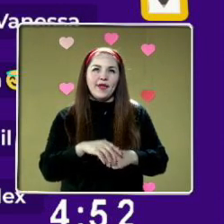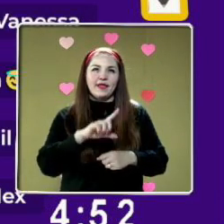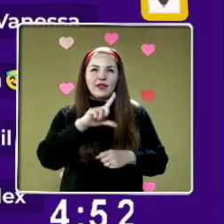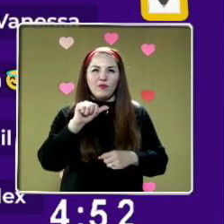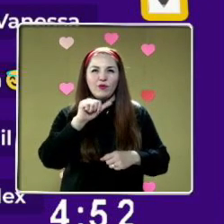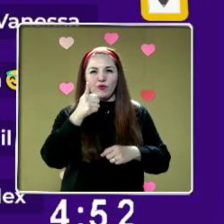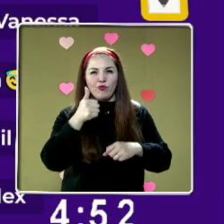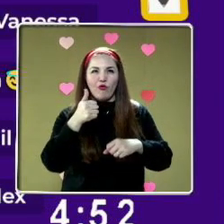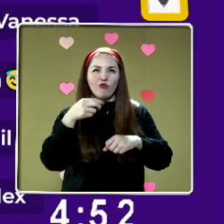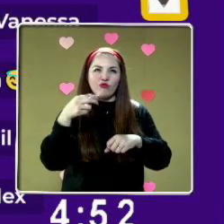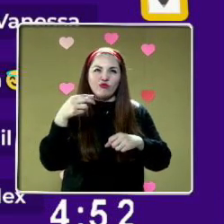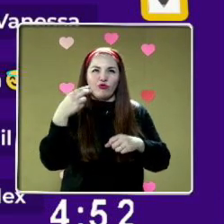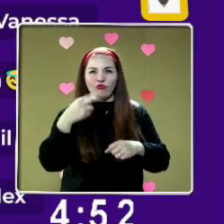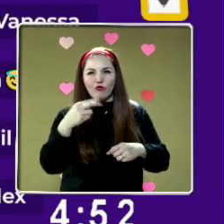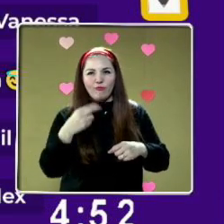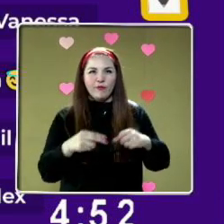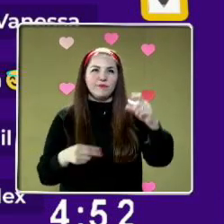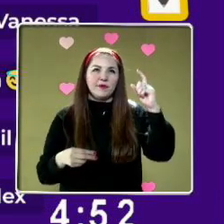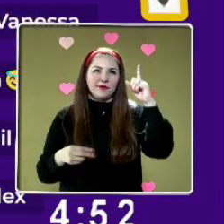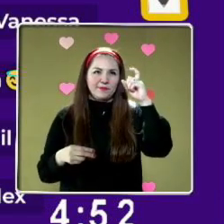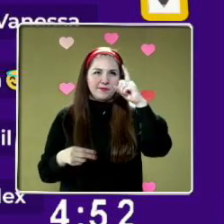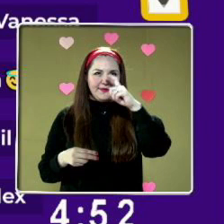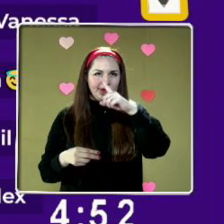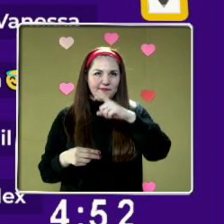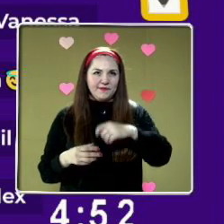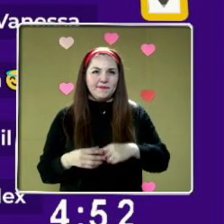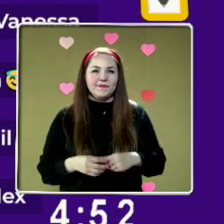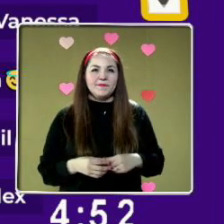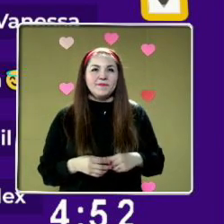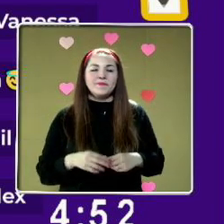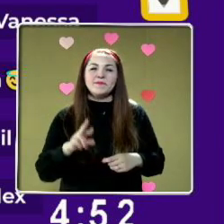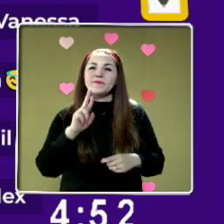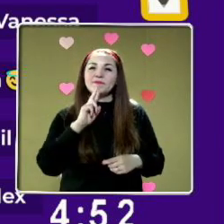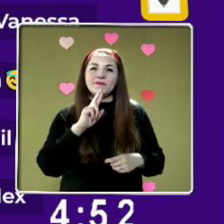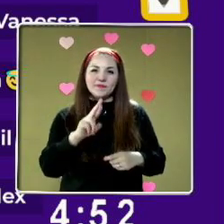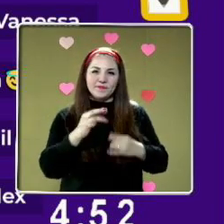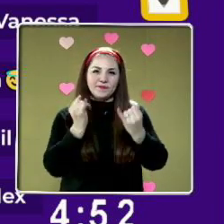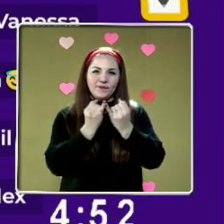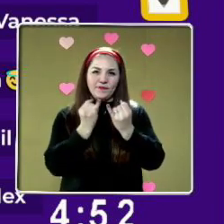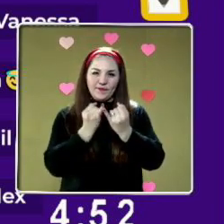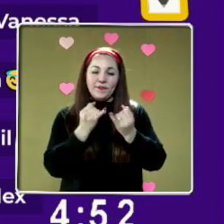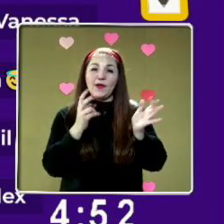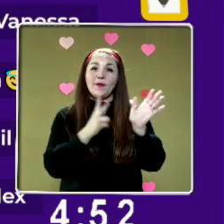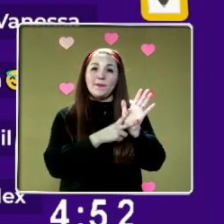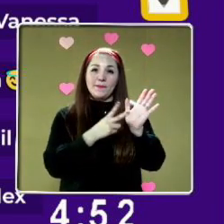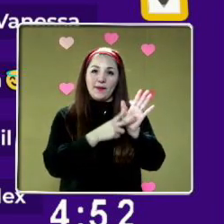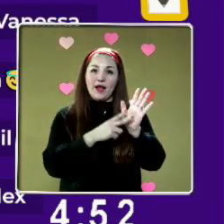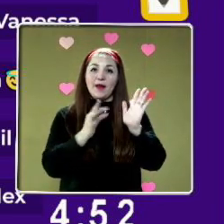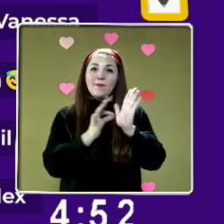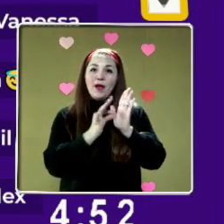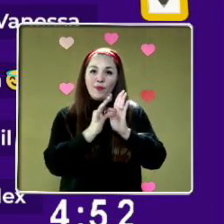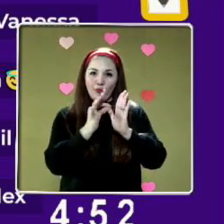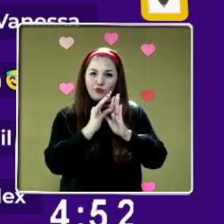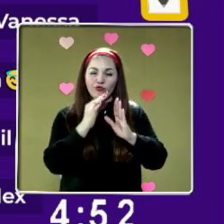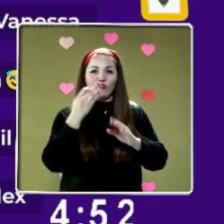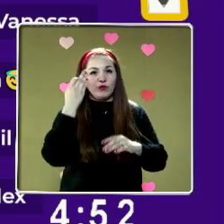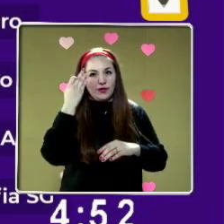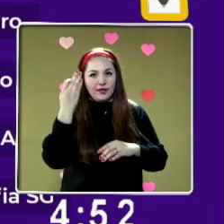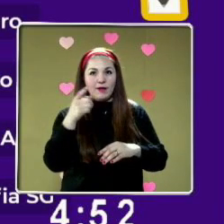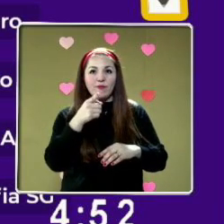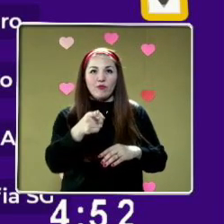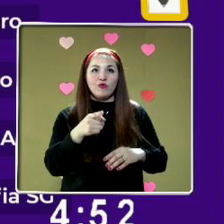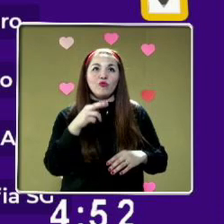podemos pronunciar, pues... Así es. Y les recordamos que en la respuesta también vale para puntos el tiempo. Es decir, puedes escoger